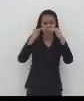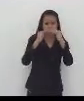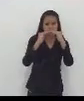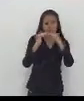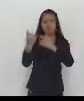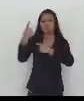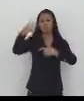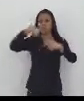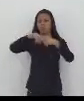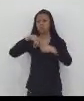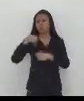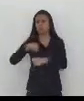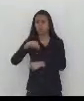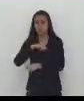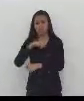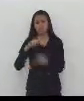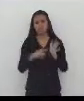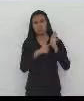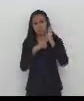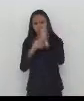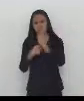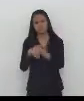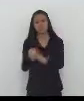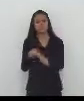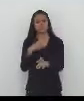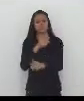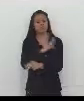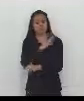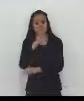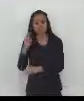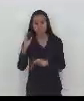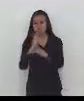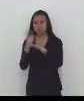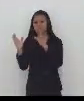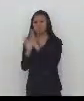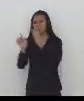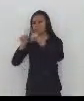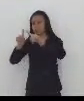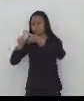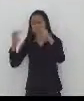demostrar que somos capaces de hacer muchas cosas igual que todos los demás.